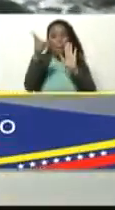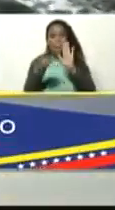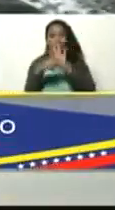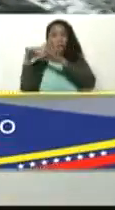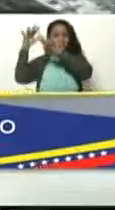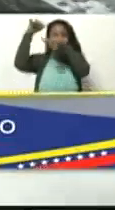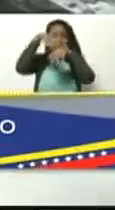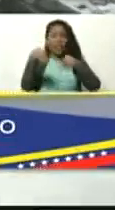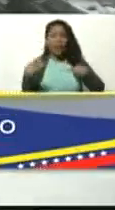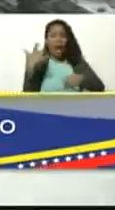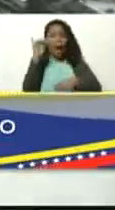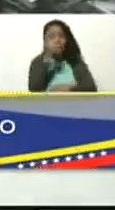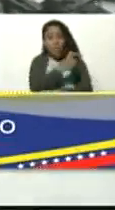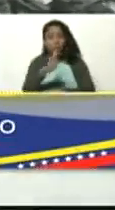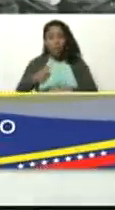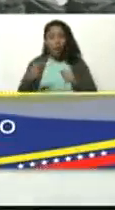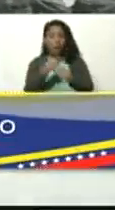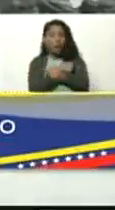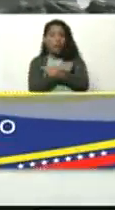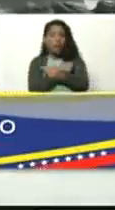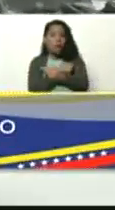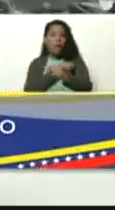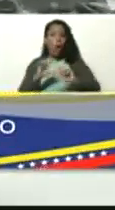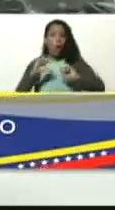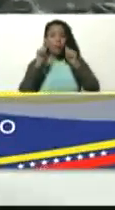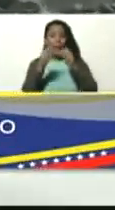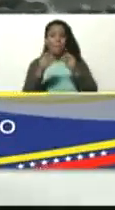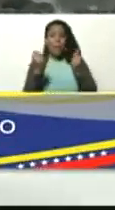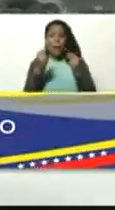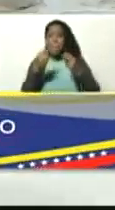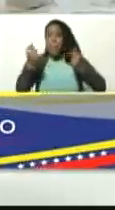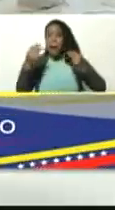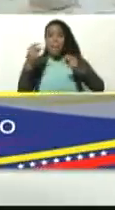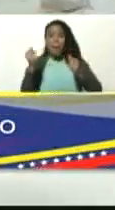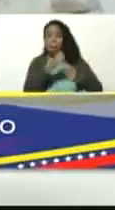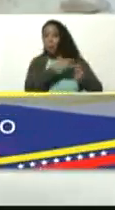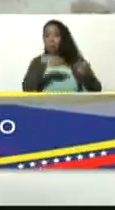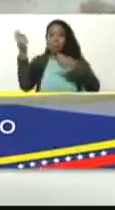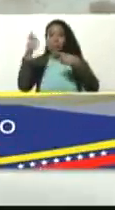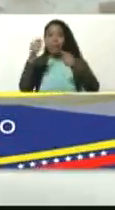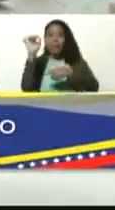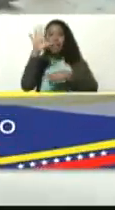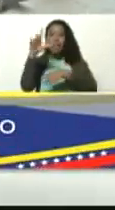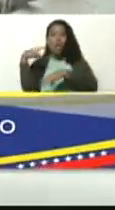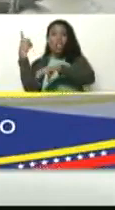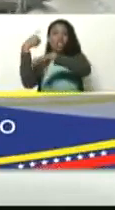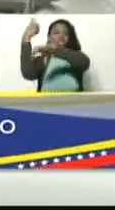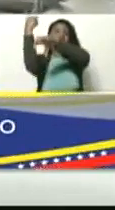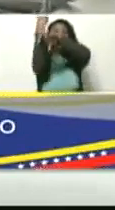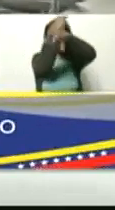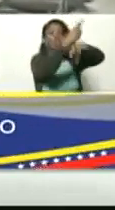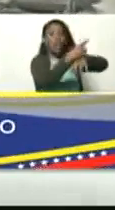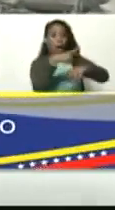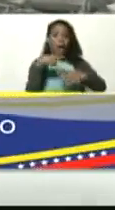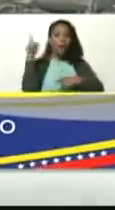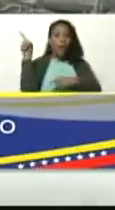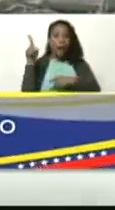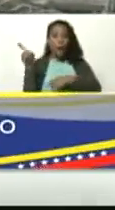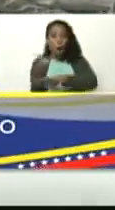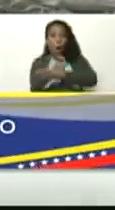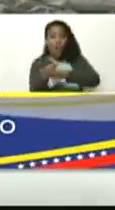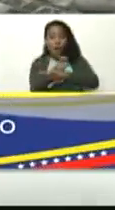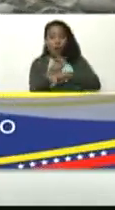Hay personas heridas que fueron inmediatamente evacuadas, 5 vuelos de helicóptero, en el helicóptero de la gobernación,